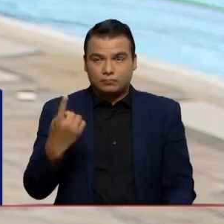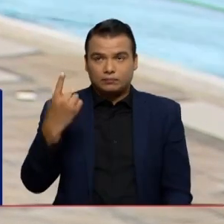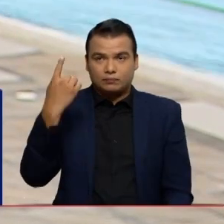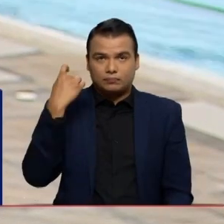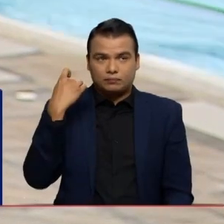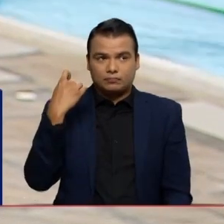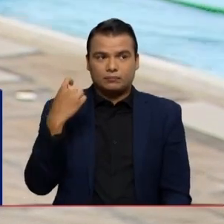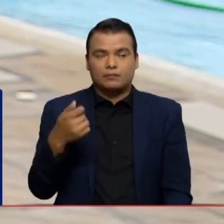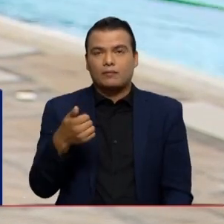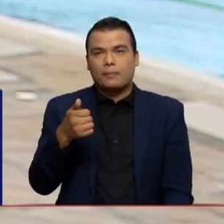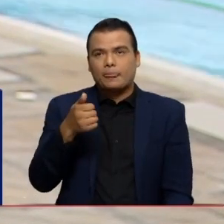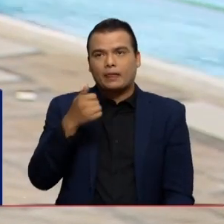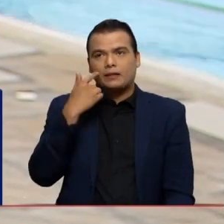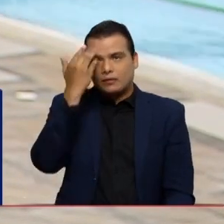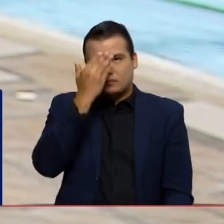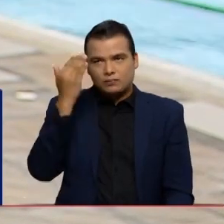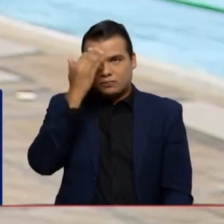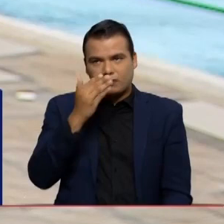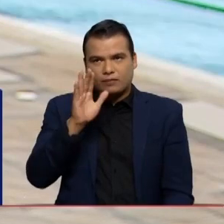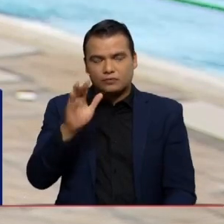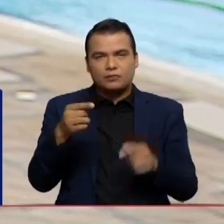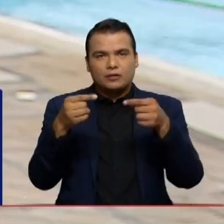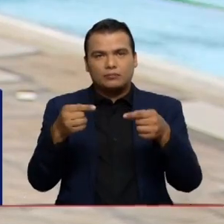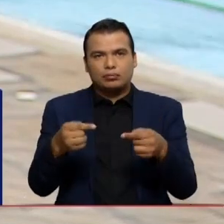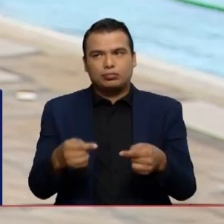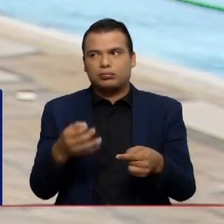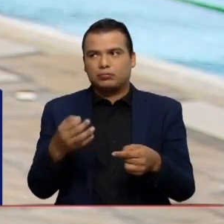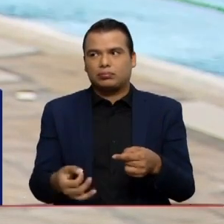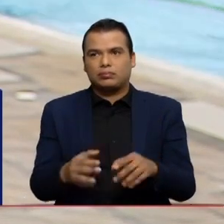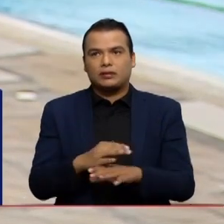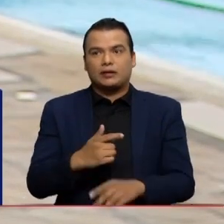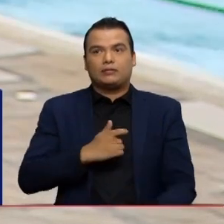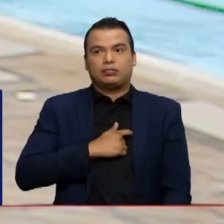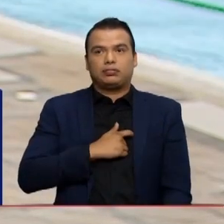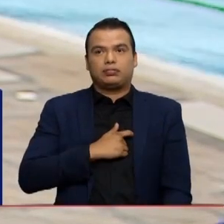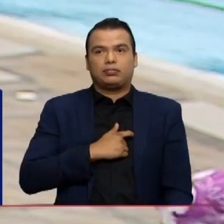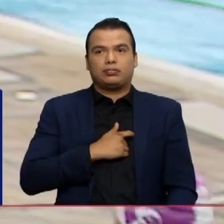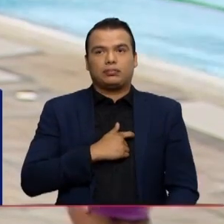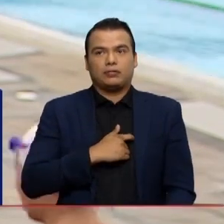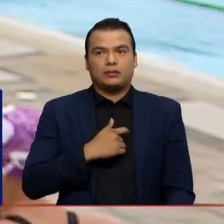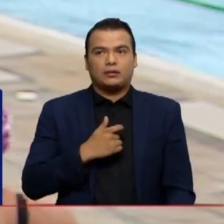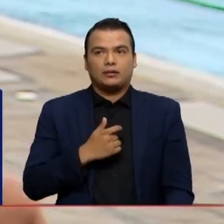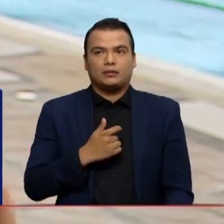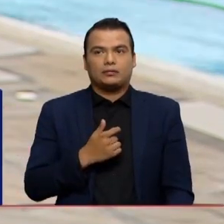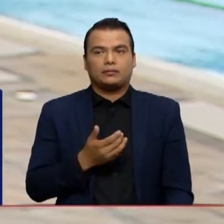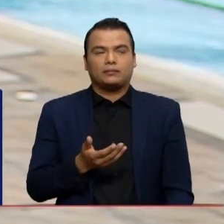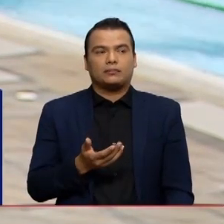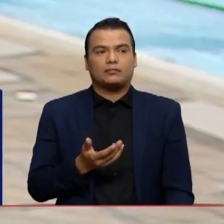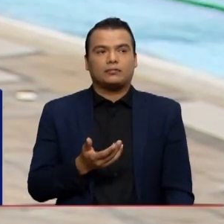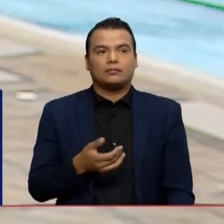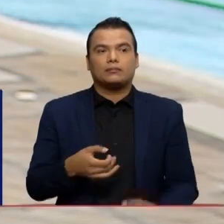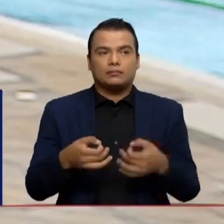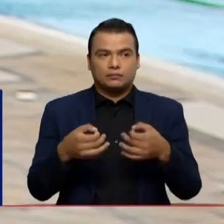desarrollaron 10 pruebas finales donde Colombia alcanzó 2 medallas de plata. Veamos cómo se vivió esta jornada para los